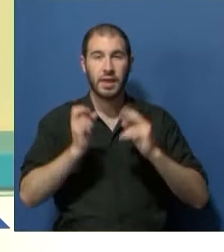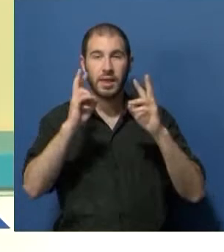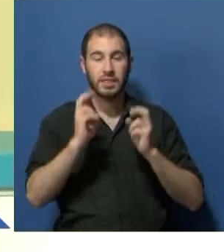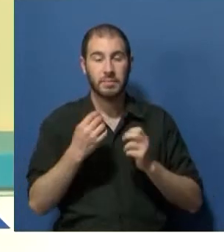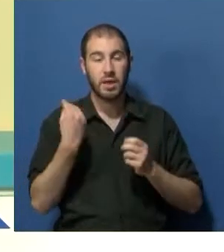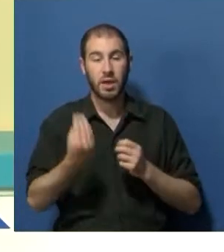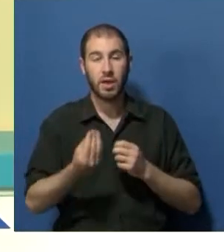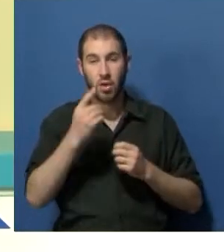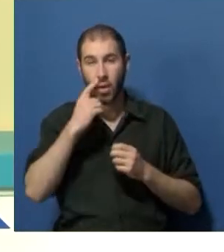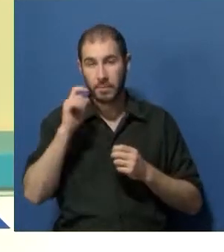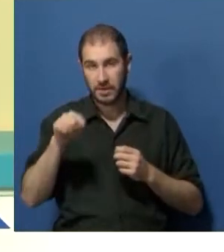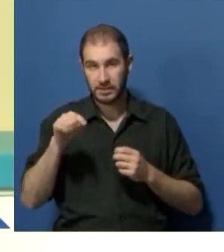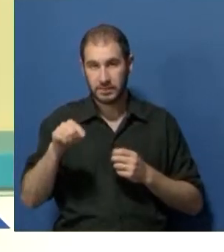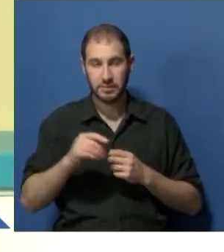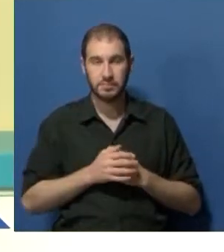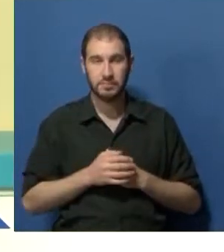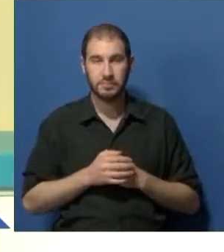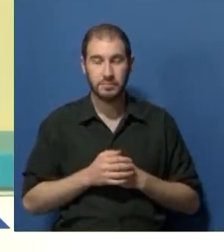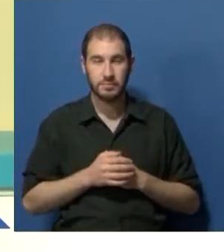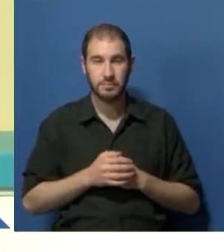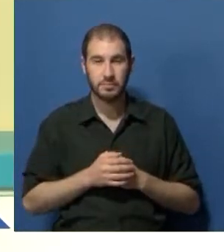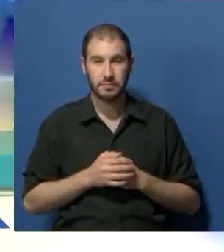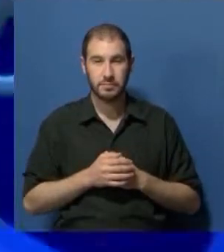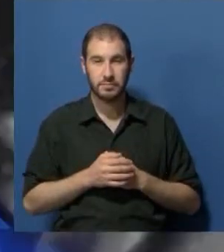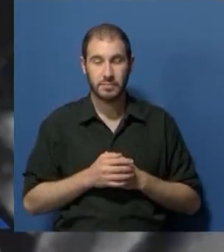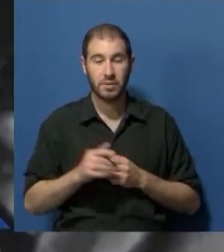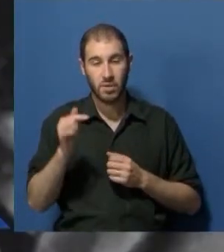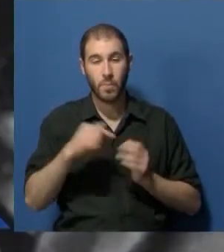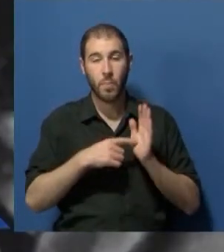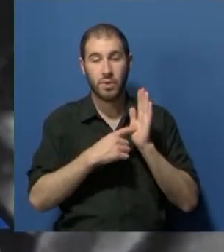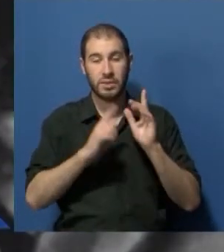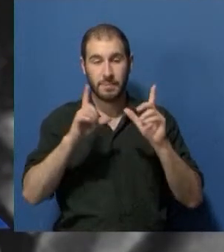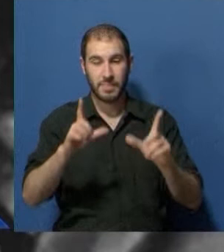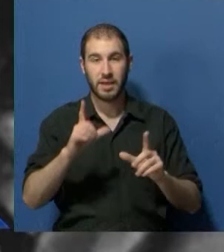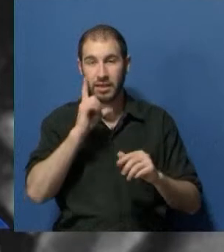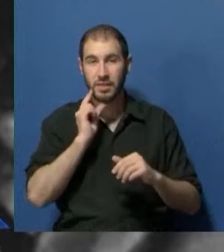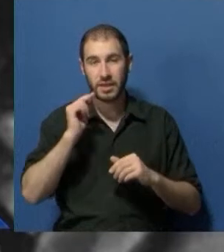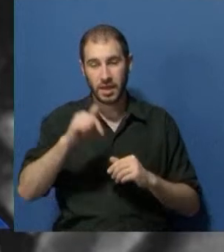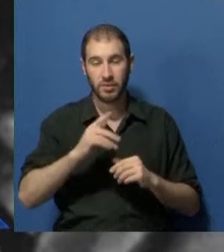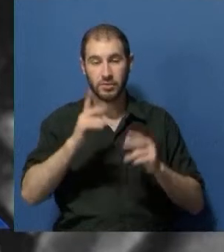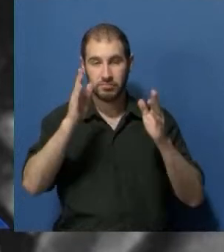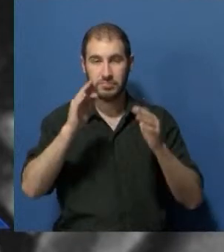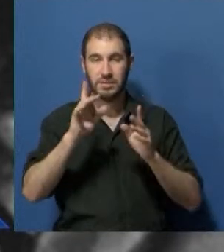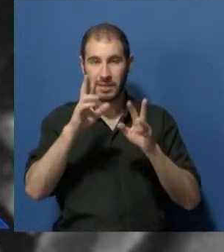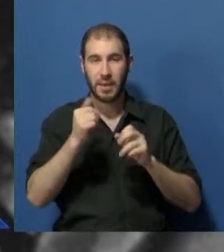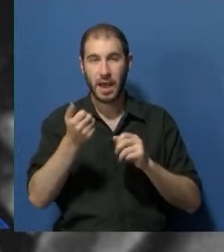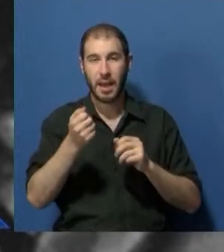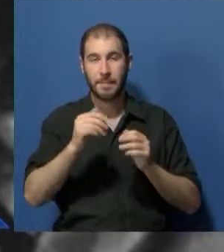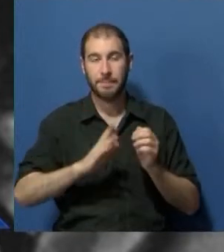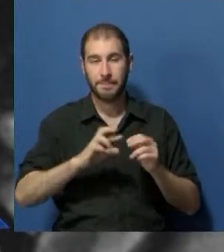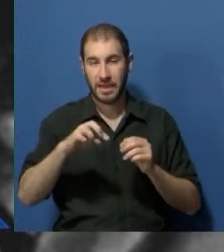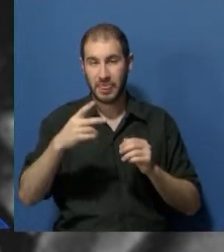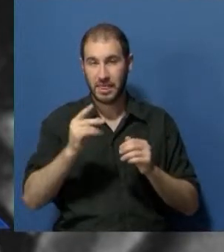figura de Fidel Castro. Respecto de Fidel. Para eso vamos a mostrar nuestra placa de hoy, de la columna APD, Amor por el